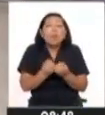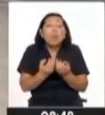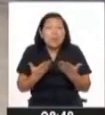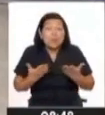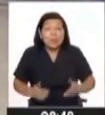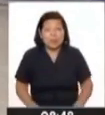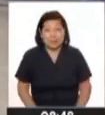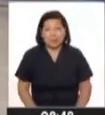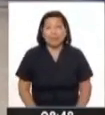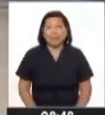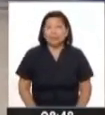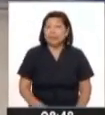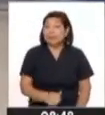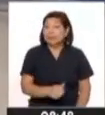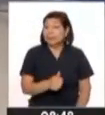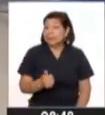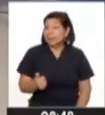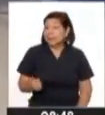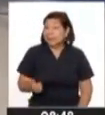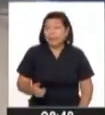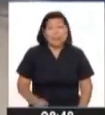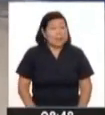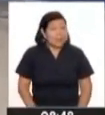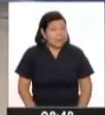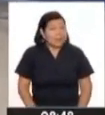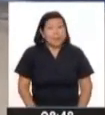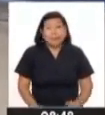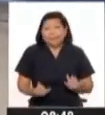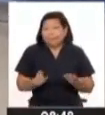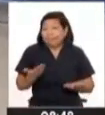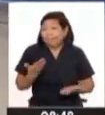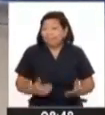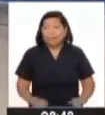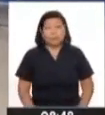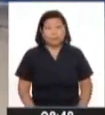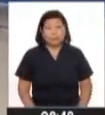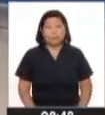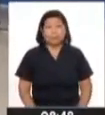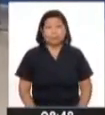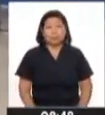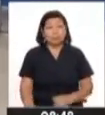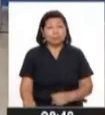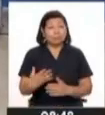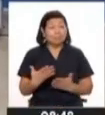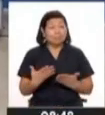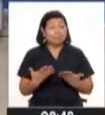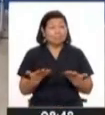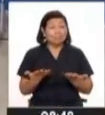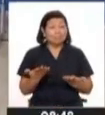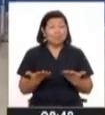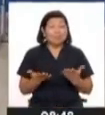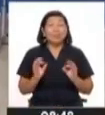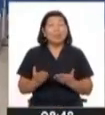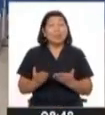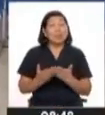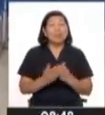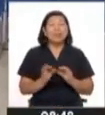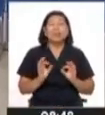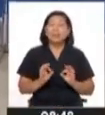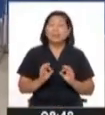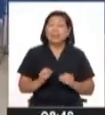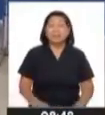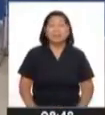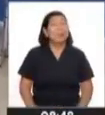duda. Otro escenario en el que se configuran a veces situaciones de violencia es en los colegios, ¿cierto? Uh-huh.